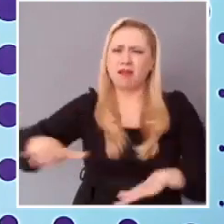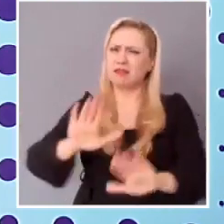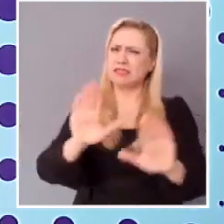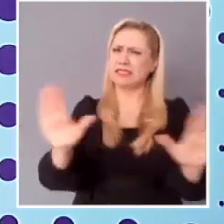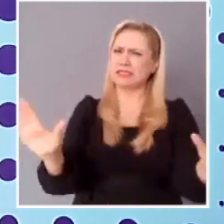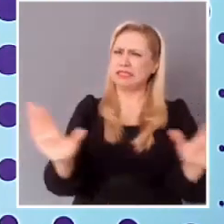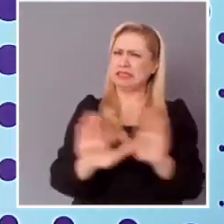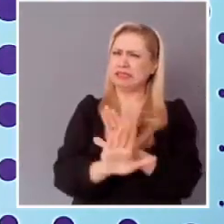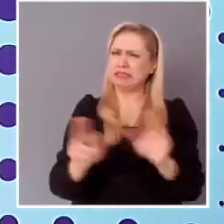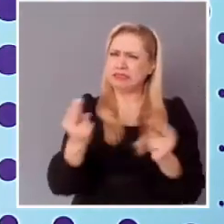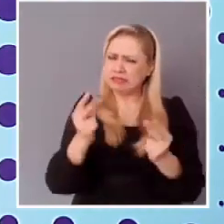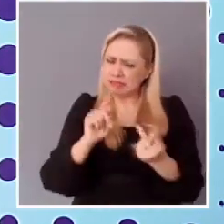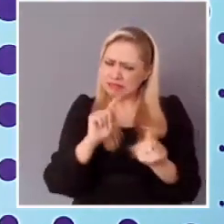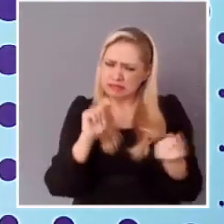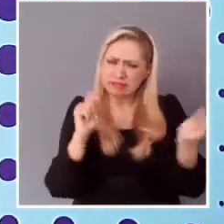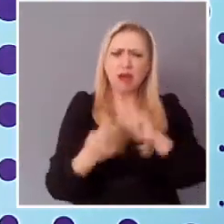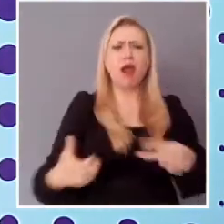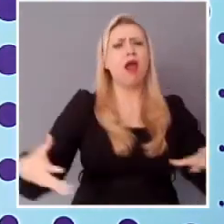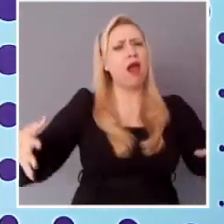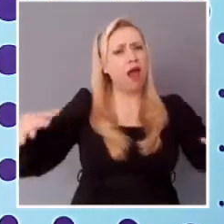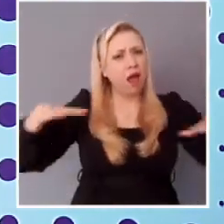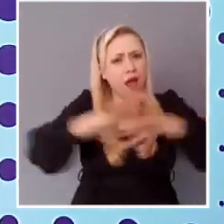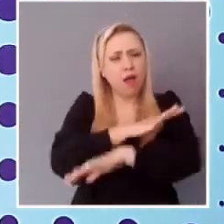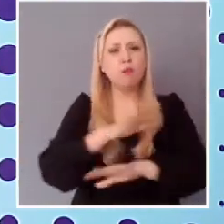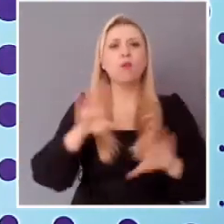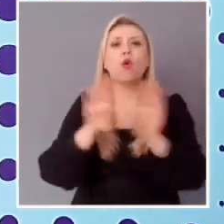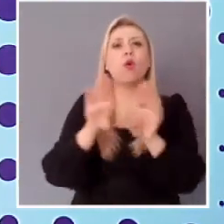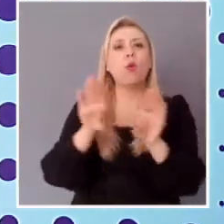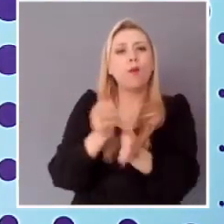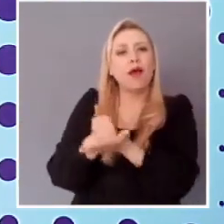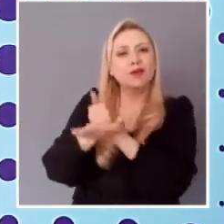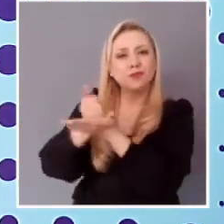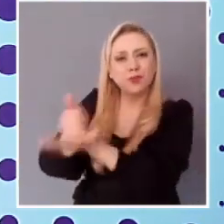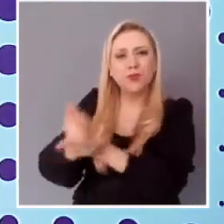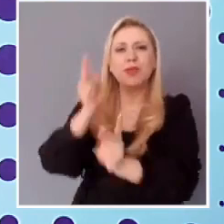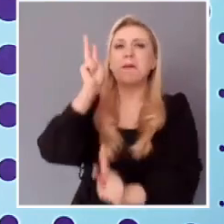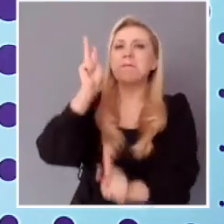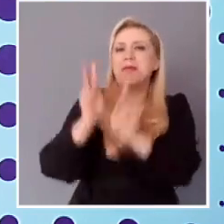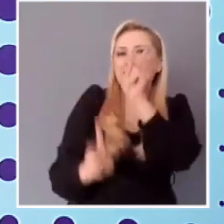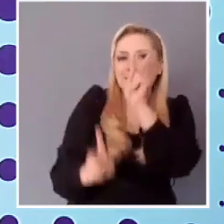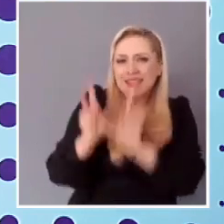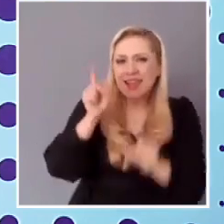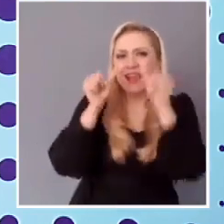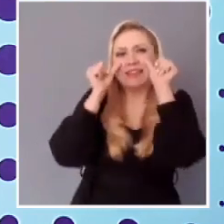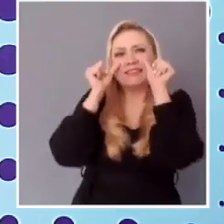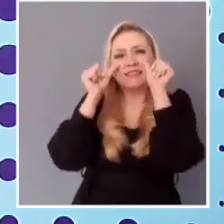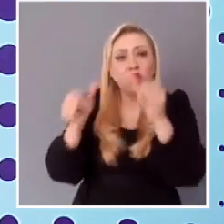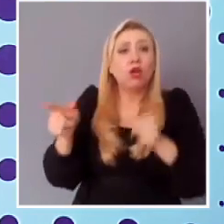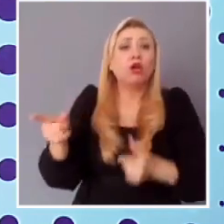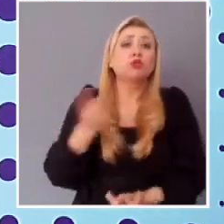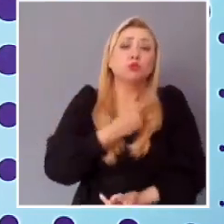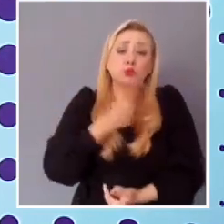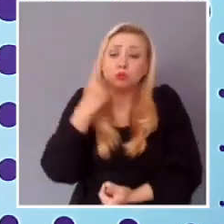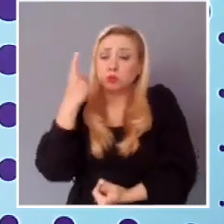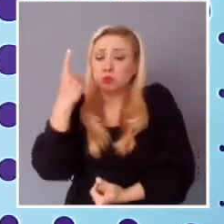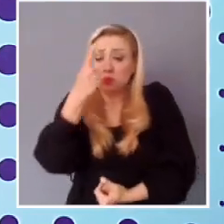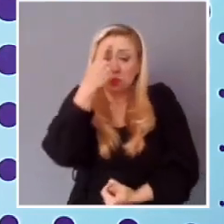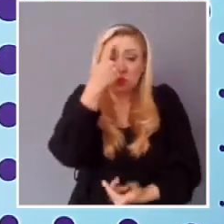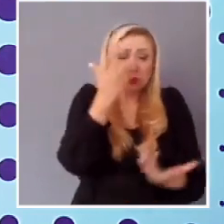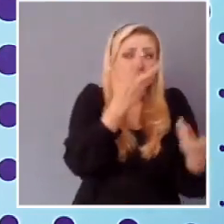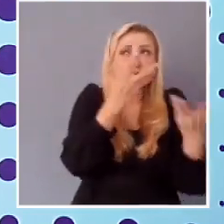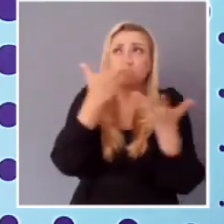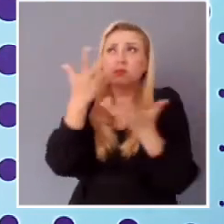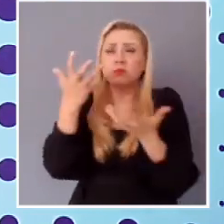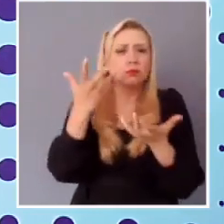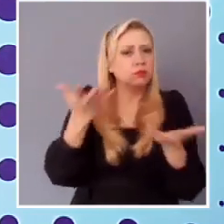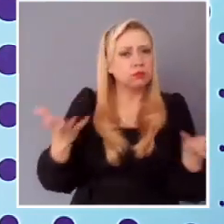generar alternativas comunitarias, que eso también es muy positivo, el poder crear estos servicios en la comunidad, sino también la importancia de lo que ya